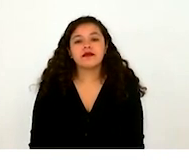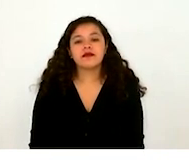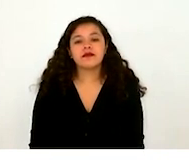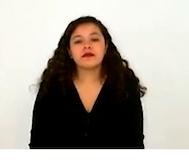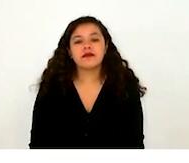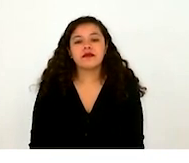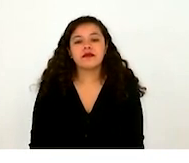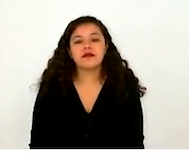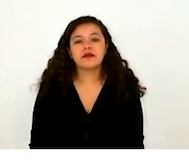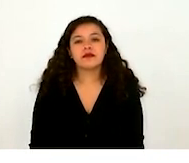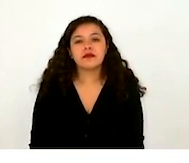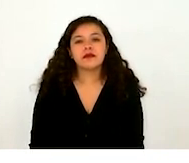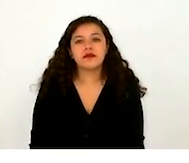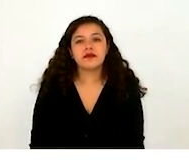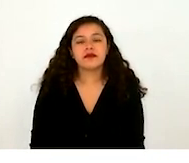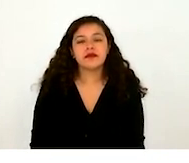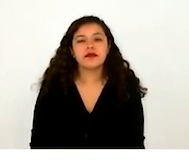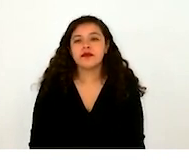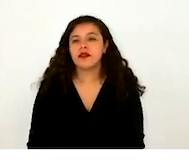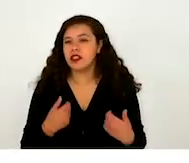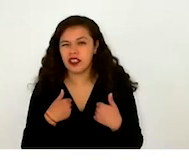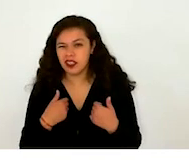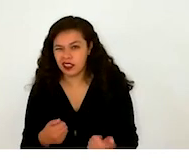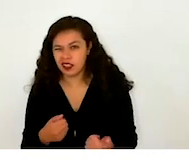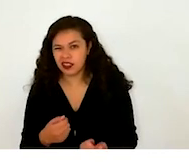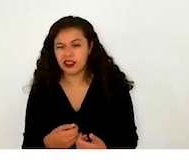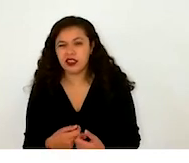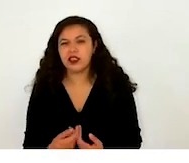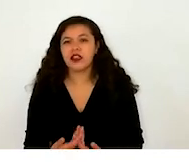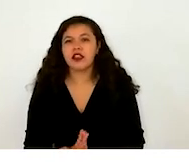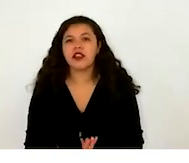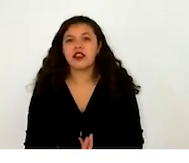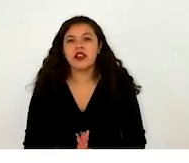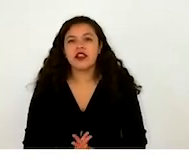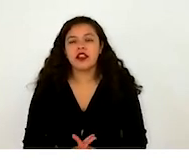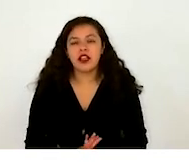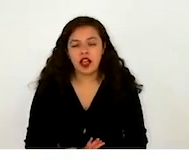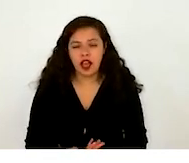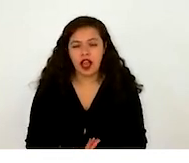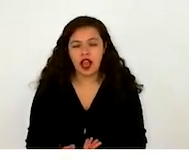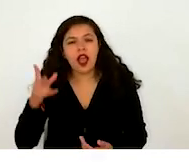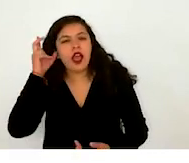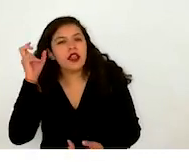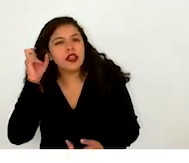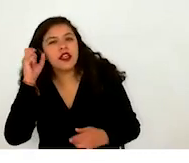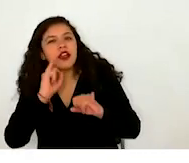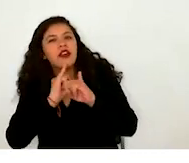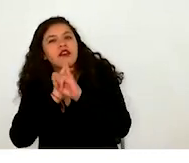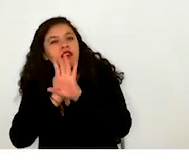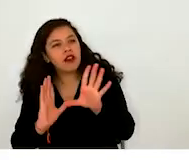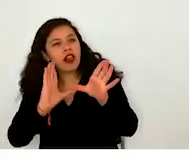aquí desde el final no le entendí no le entendí se escucha cortada la información